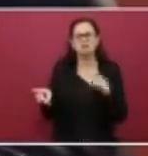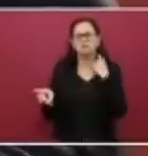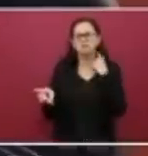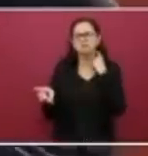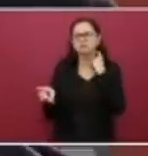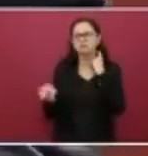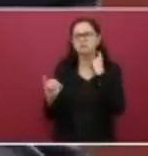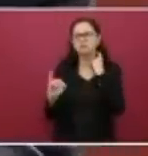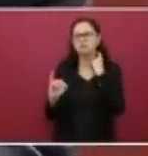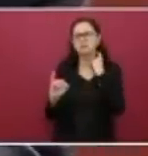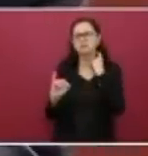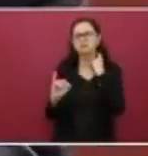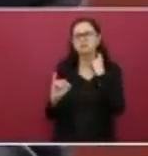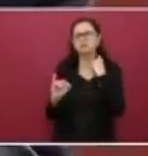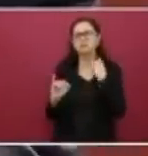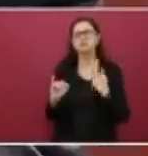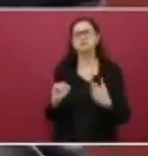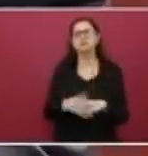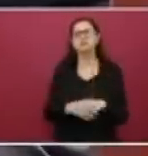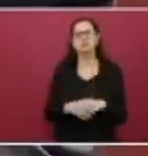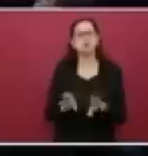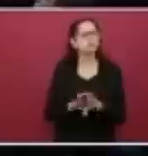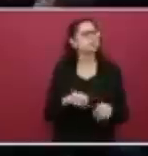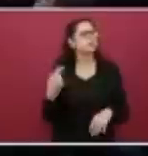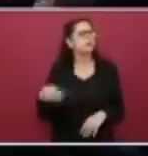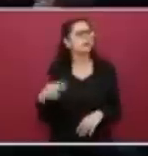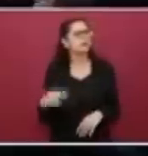elige sí